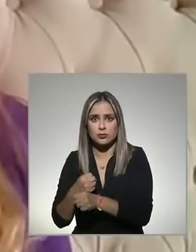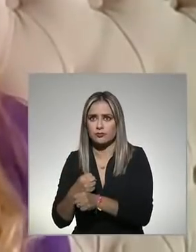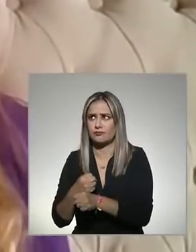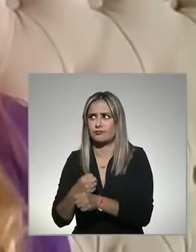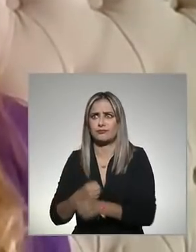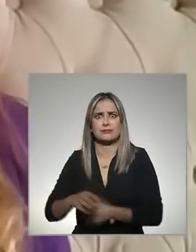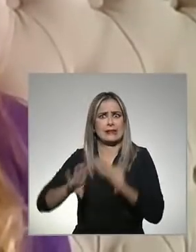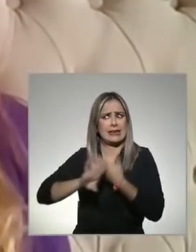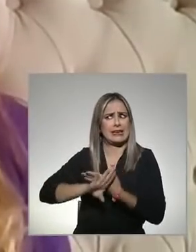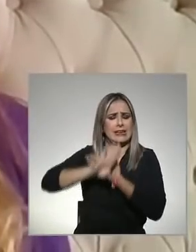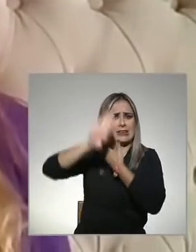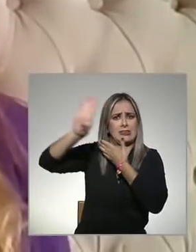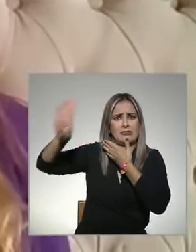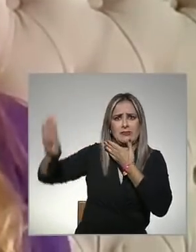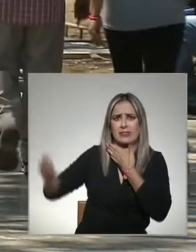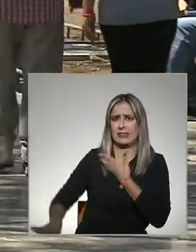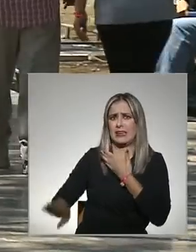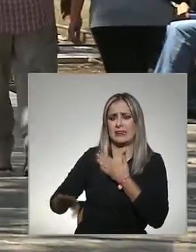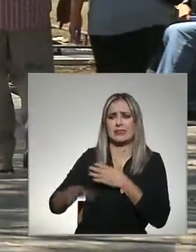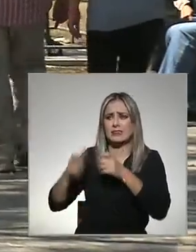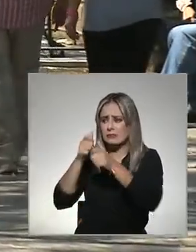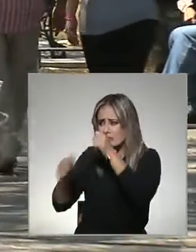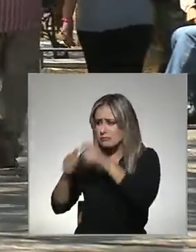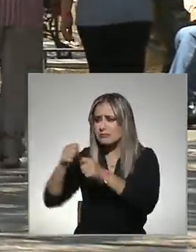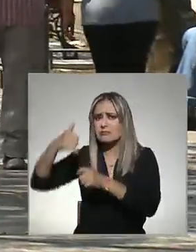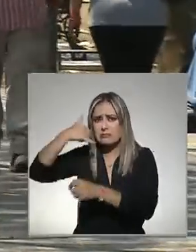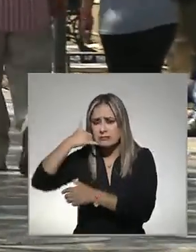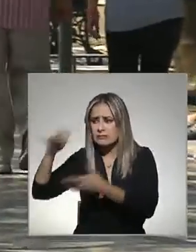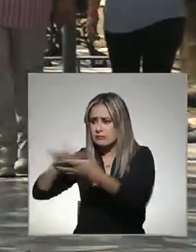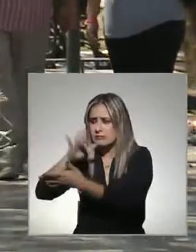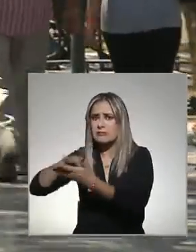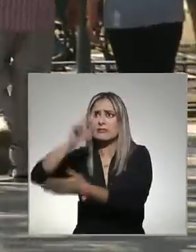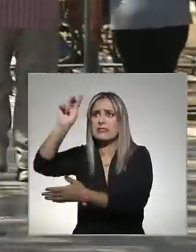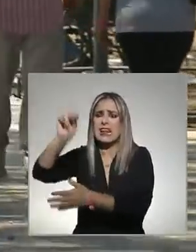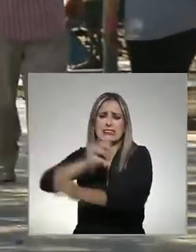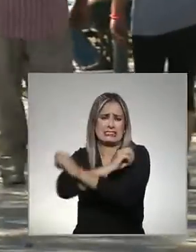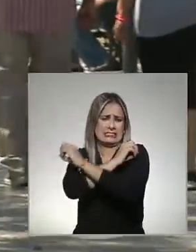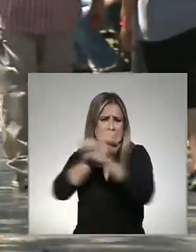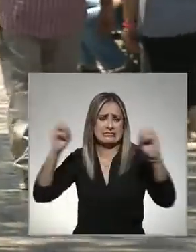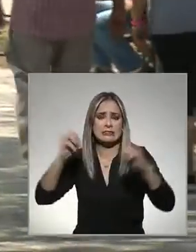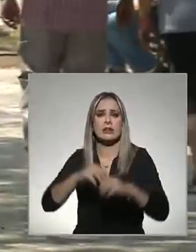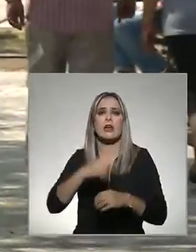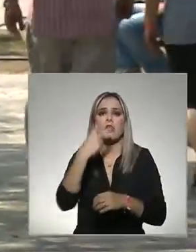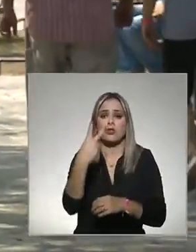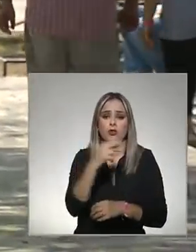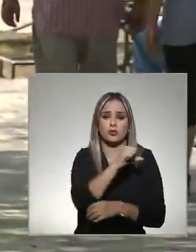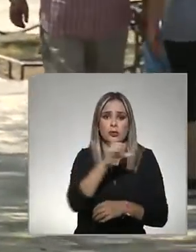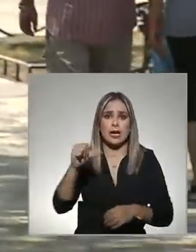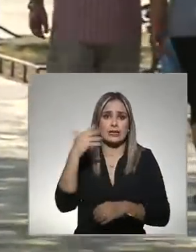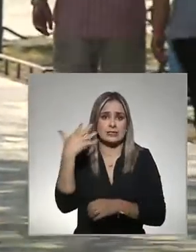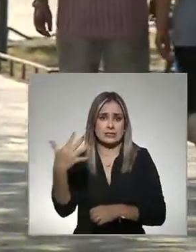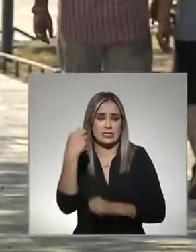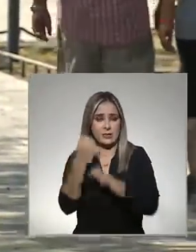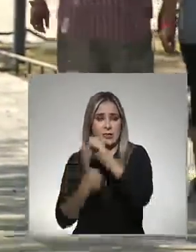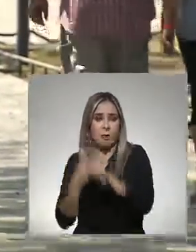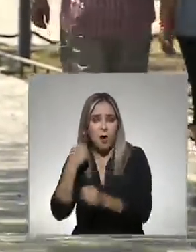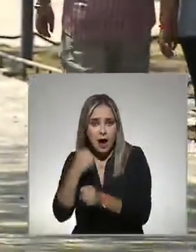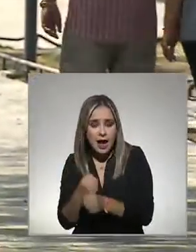evitar totalmente cualquier tipo de contacto, incluso con la televisión. Niños entre 2 y 5 años, expertos